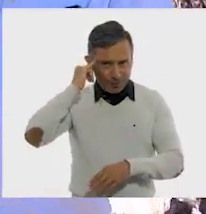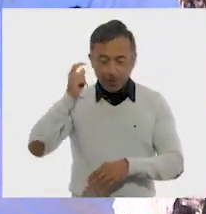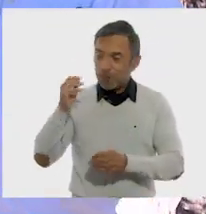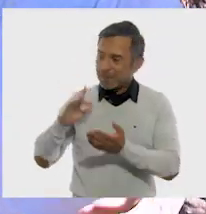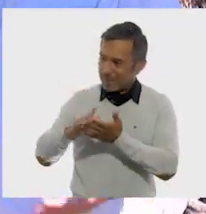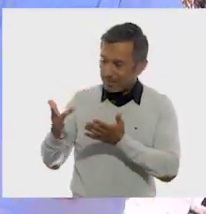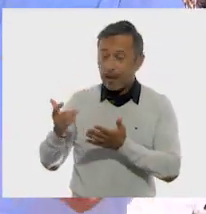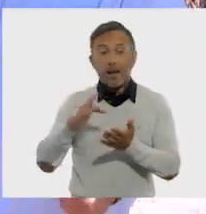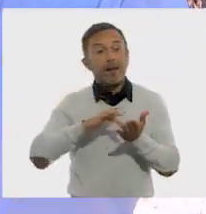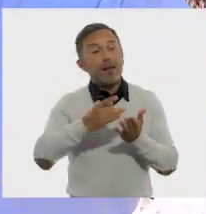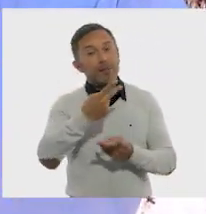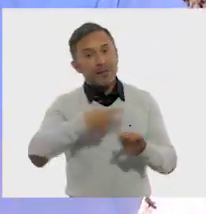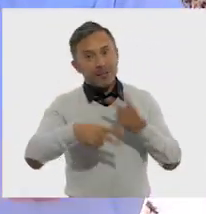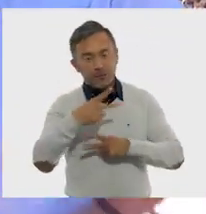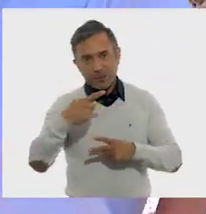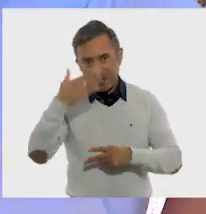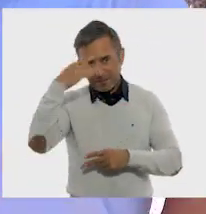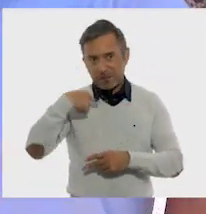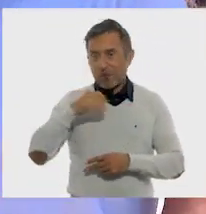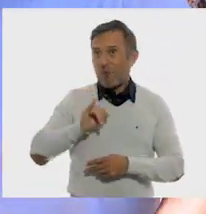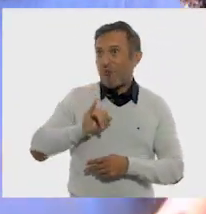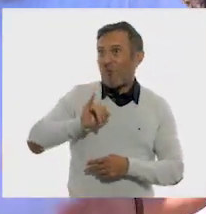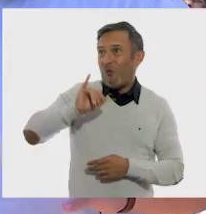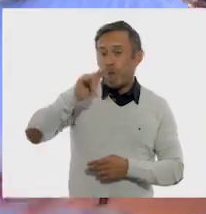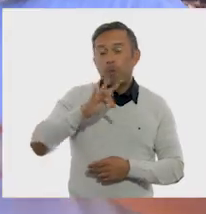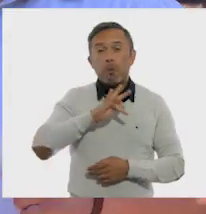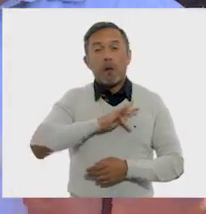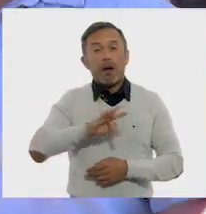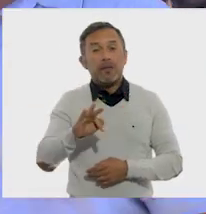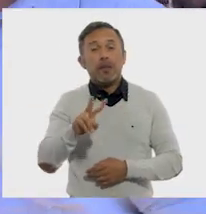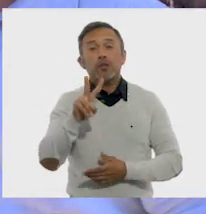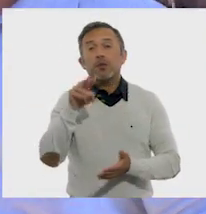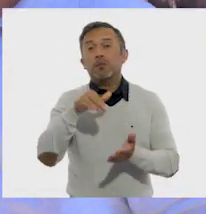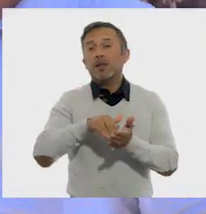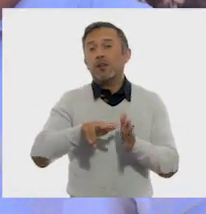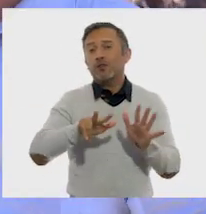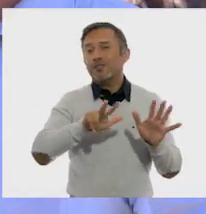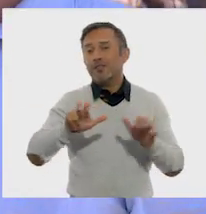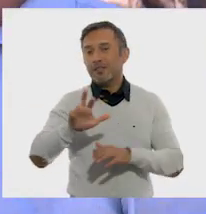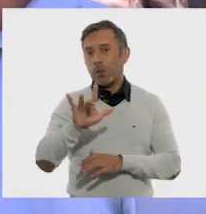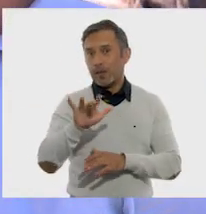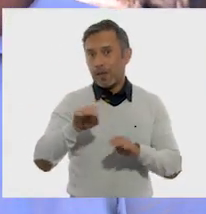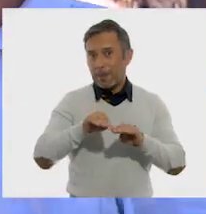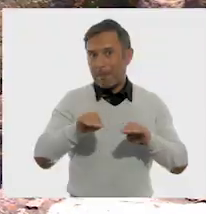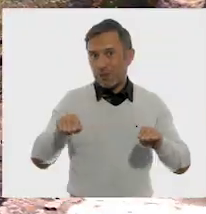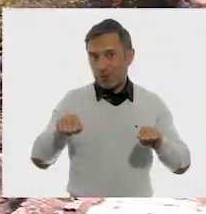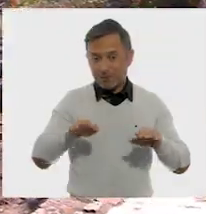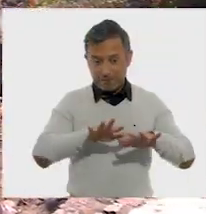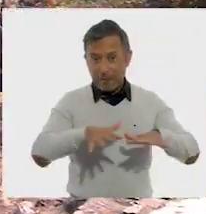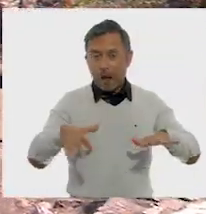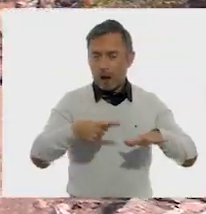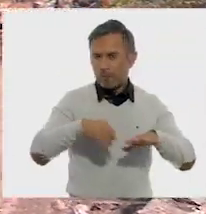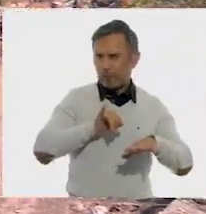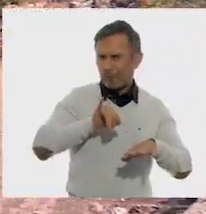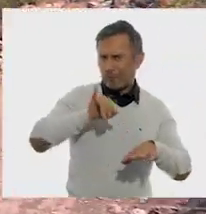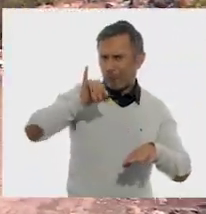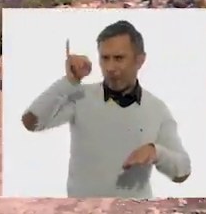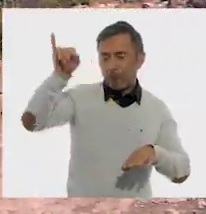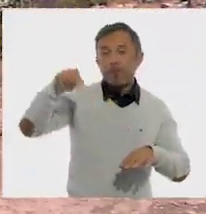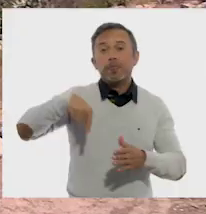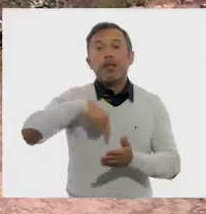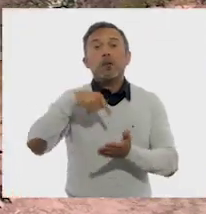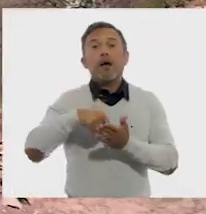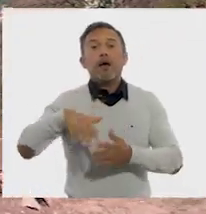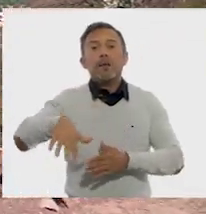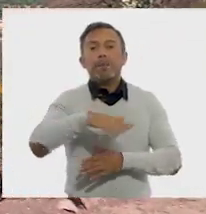venir. Sé que estamos un poquito altos, estamos aproximadamente entre 2.850 metros a nivel del mar. Estamos justamente en lo que son las